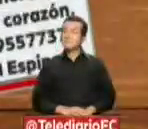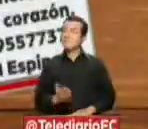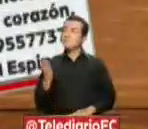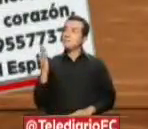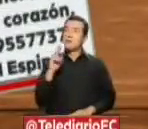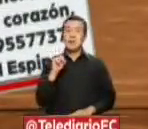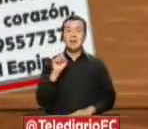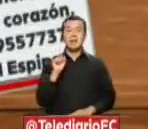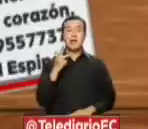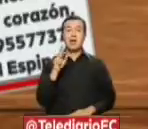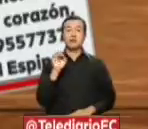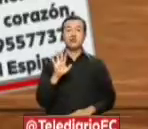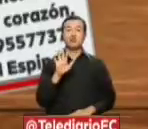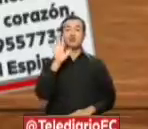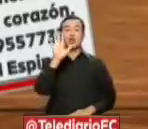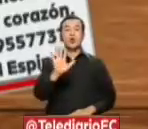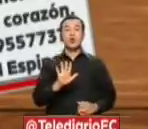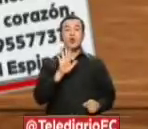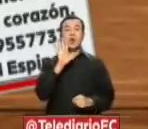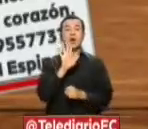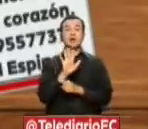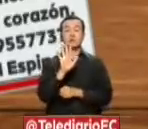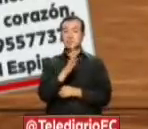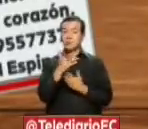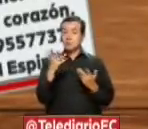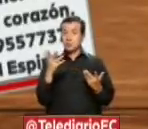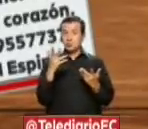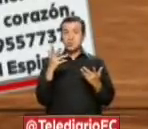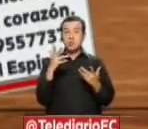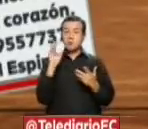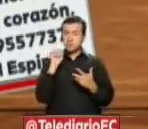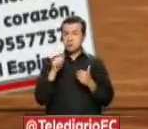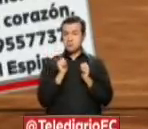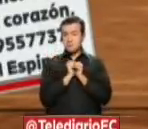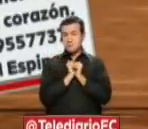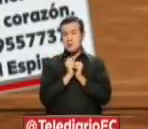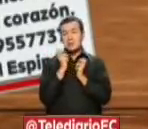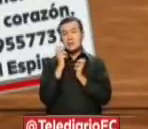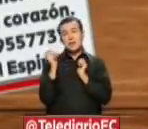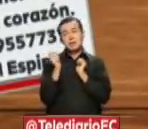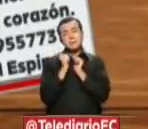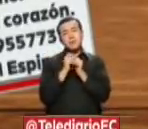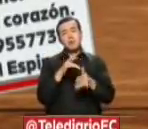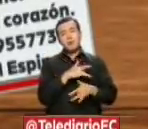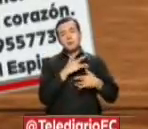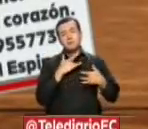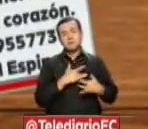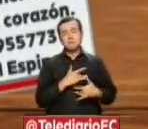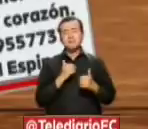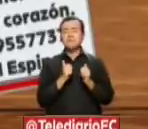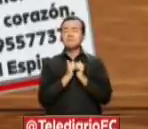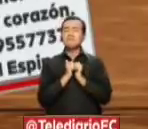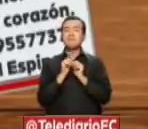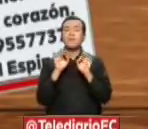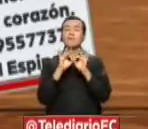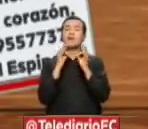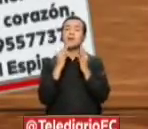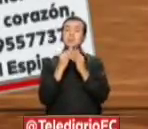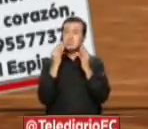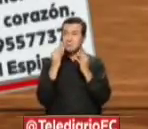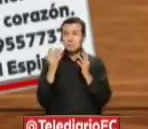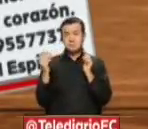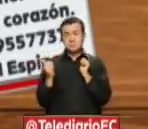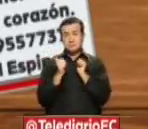Es Nacho, tiene 5 años de edad. Es un gran compañero que busca brindar su corazón y compañía a una familia